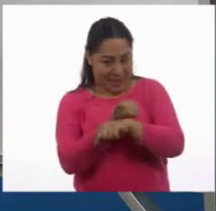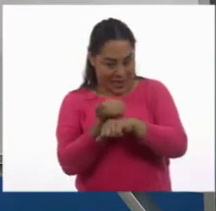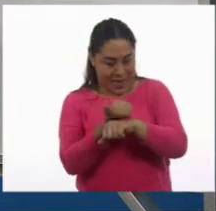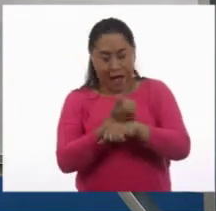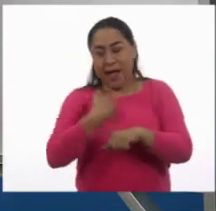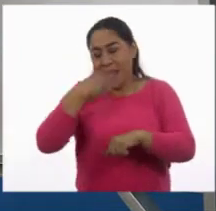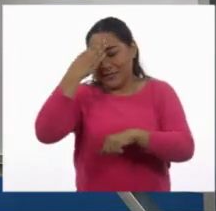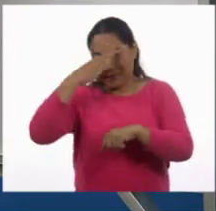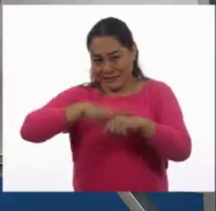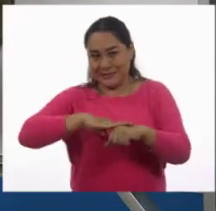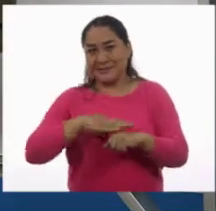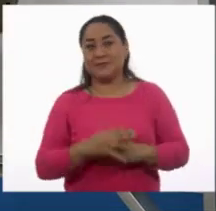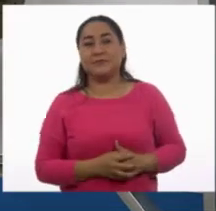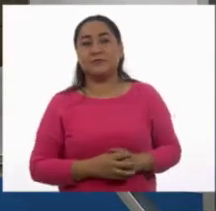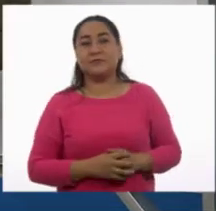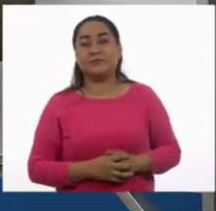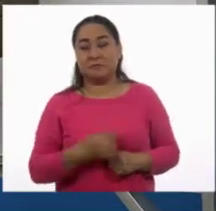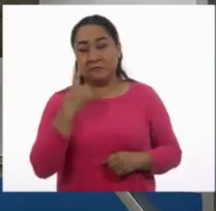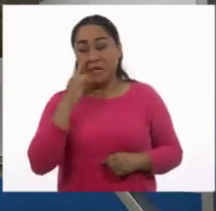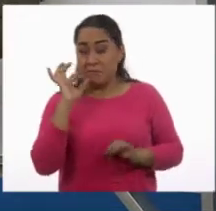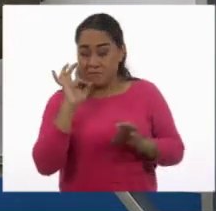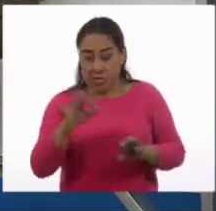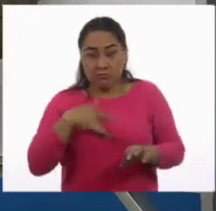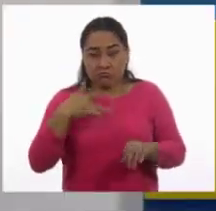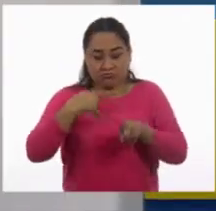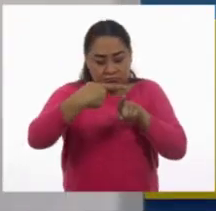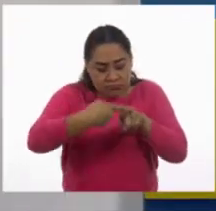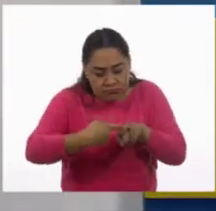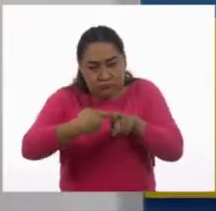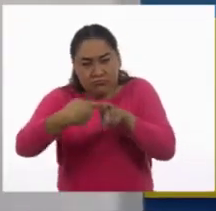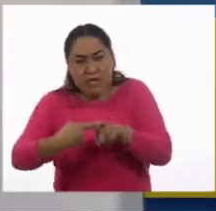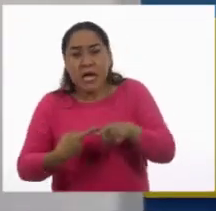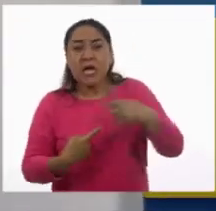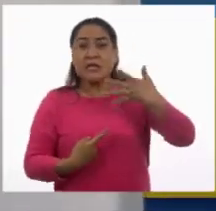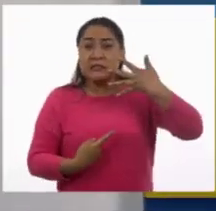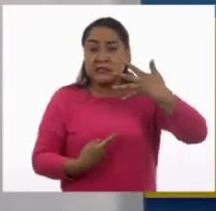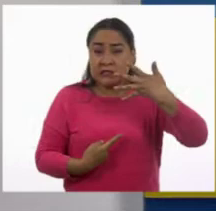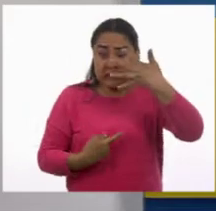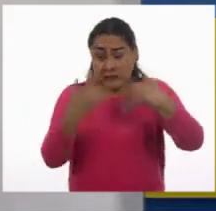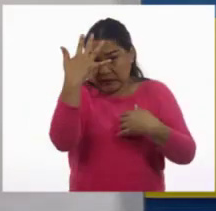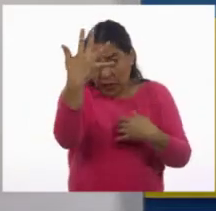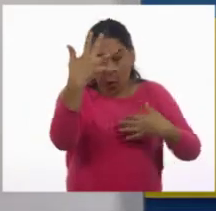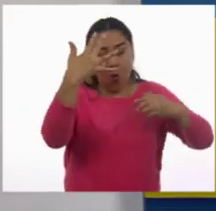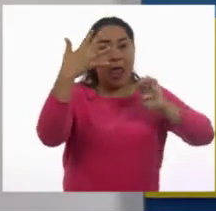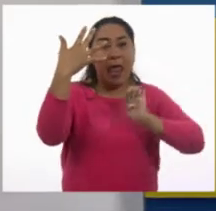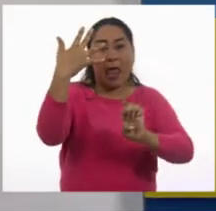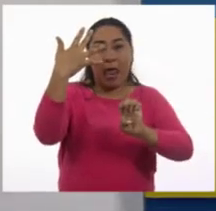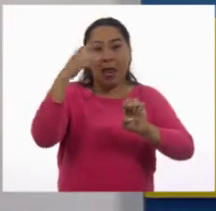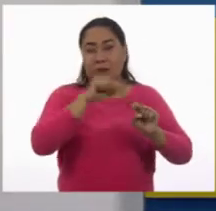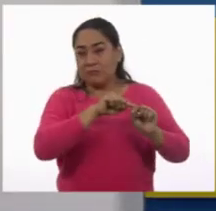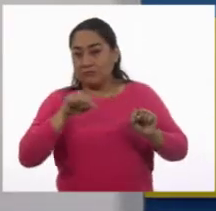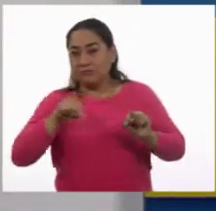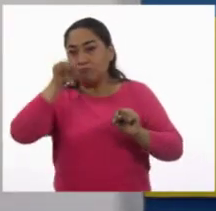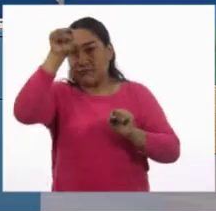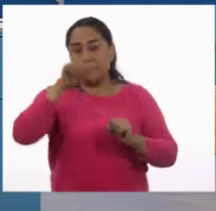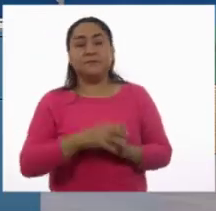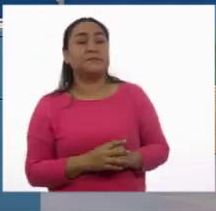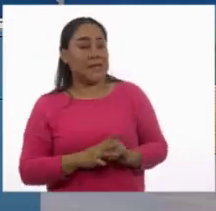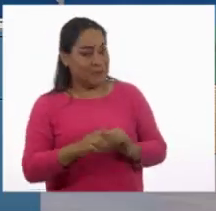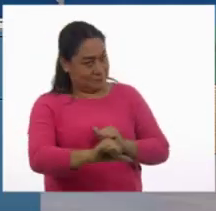iba. La 5E. Aquí lo colocamos. Perfecto. Ok, mi turno. Sí,